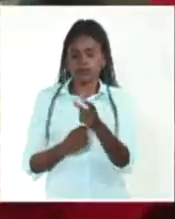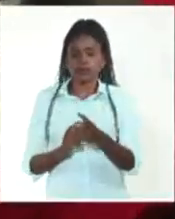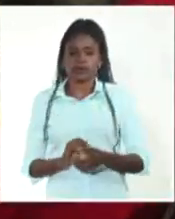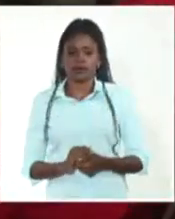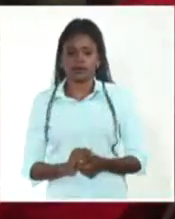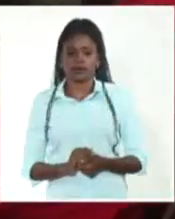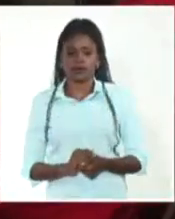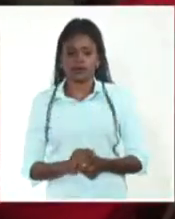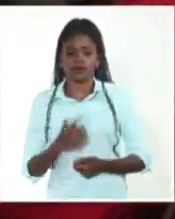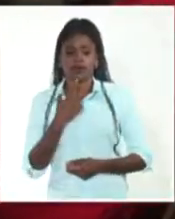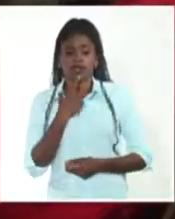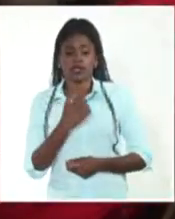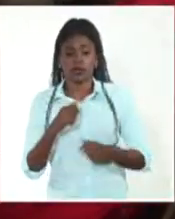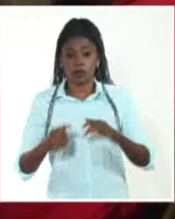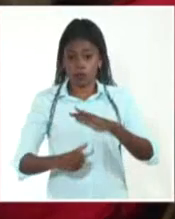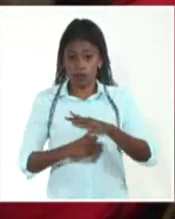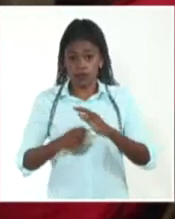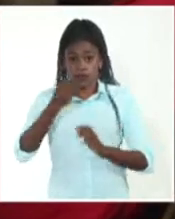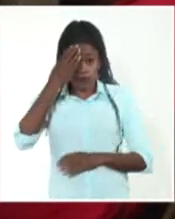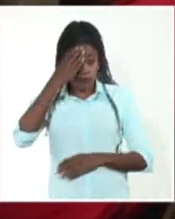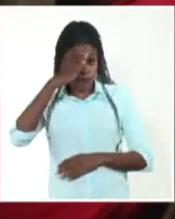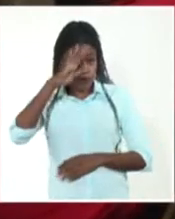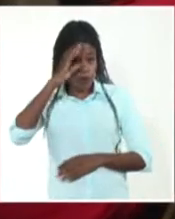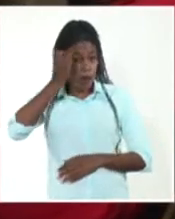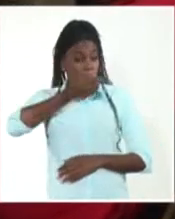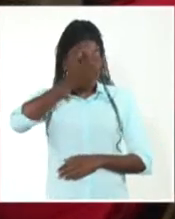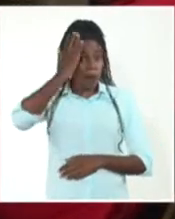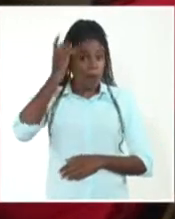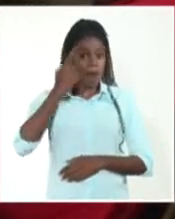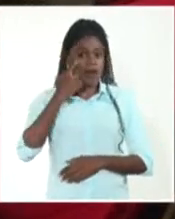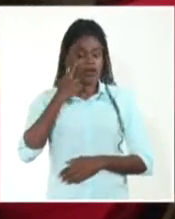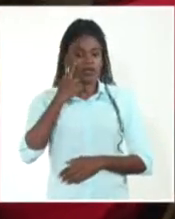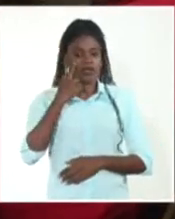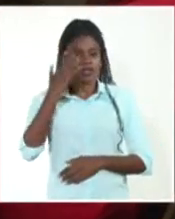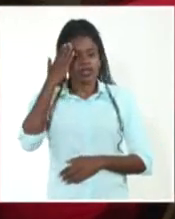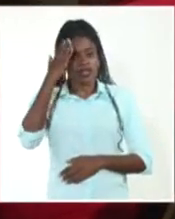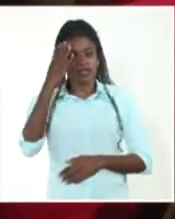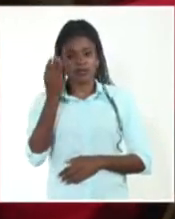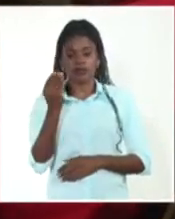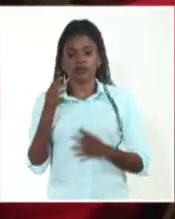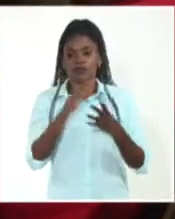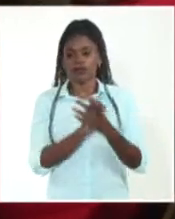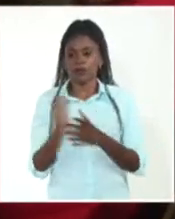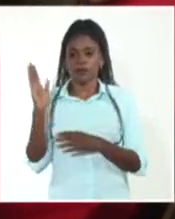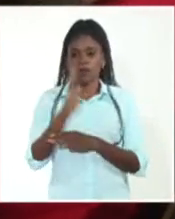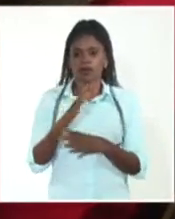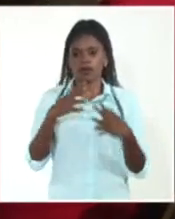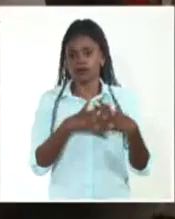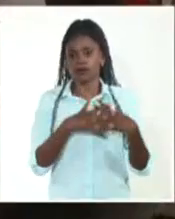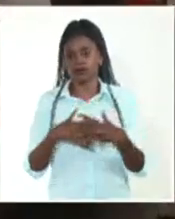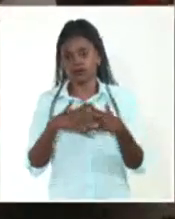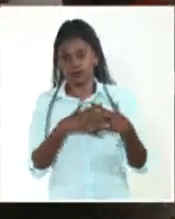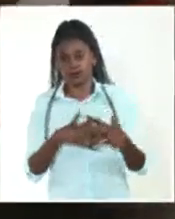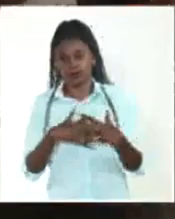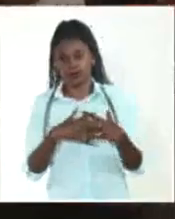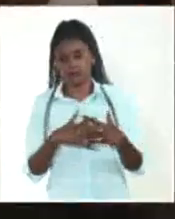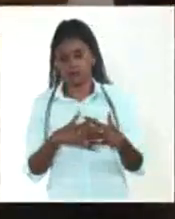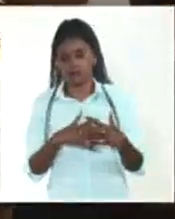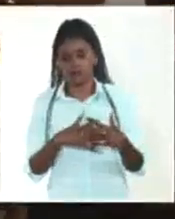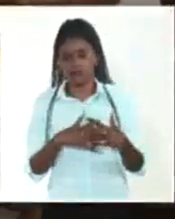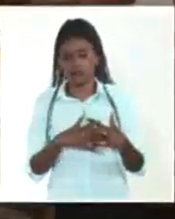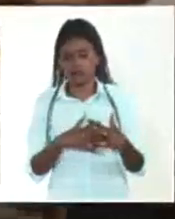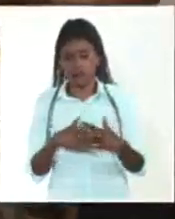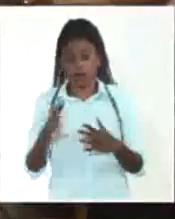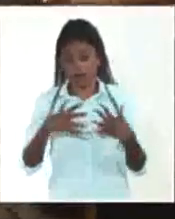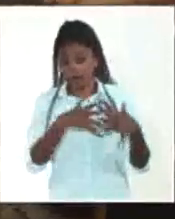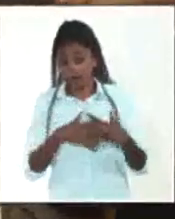En sus palabras, el mandatario cubano agradeció la presencia de tantos amigos llegados desde la vecina nación. Desde los Estados Unidos